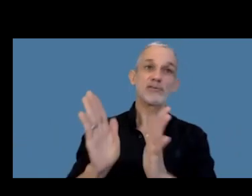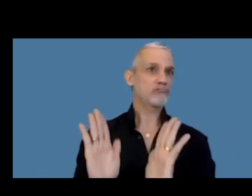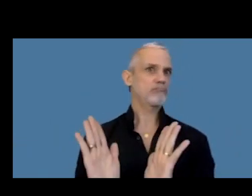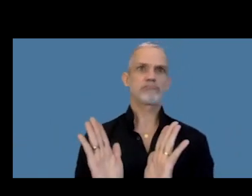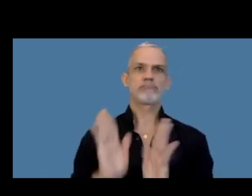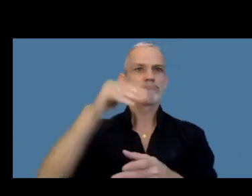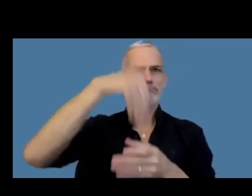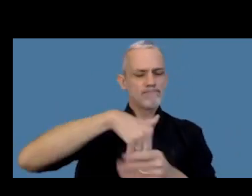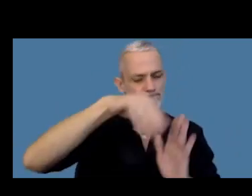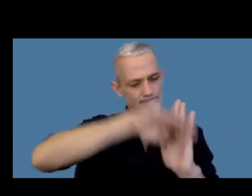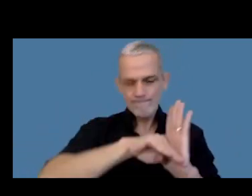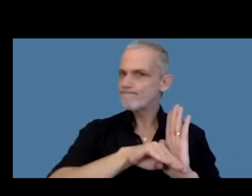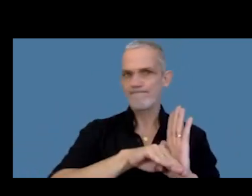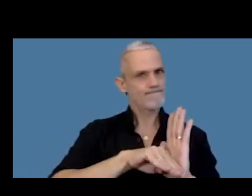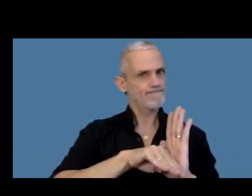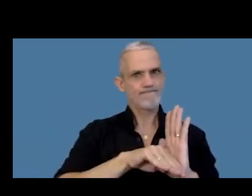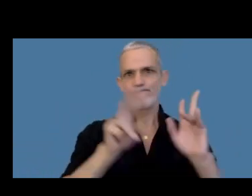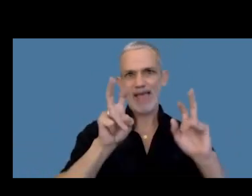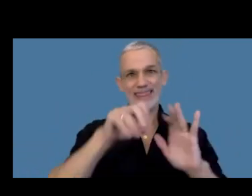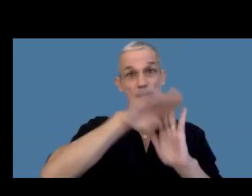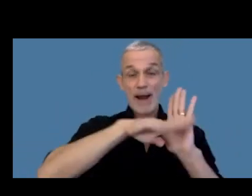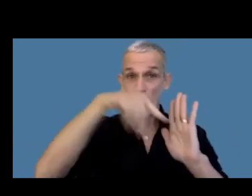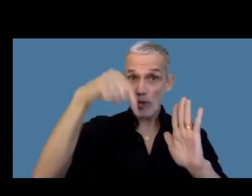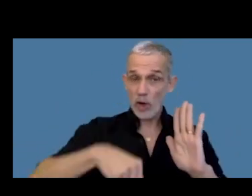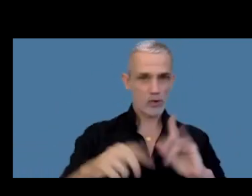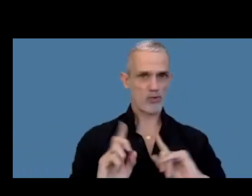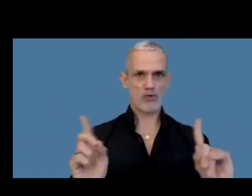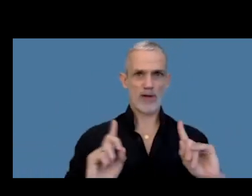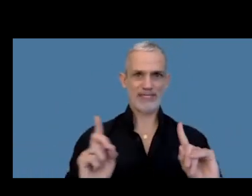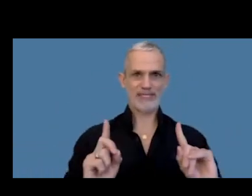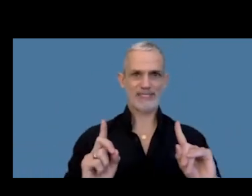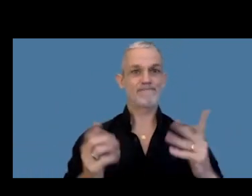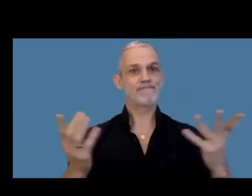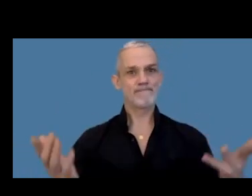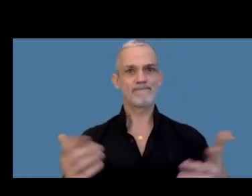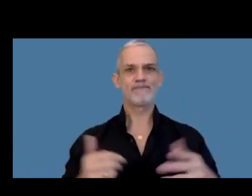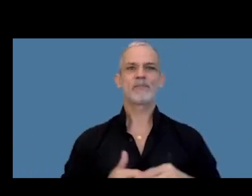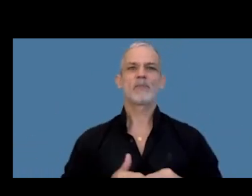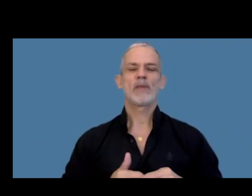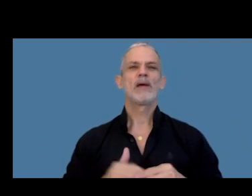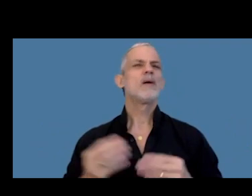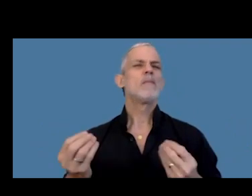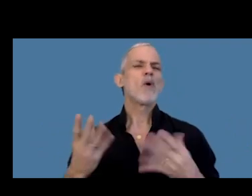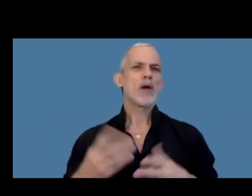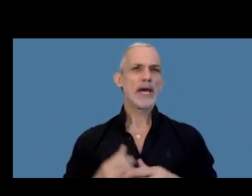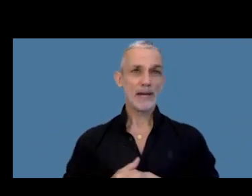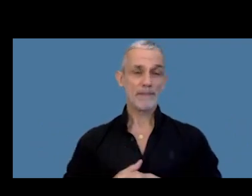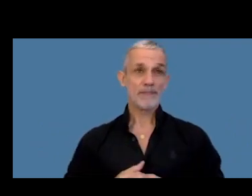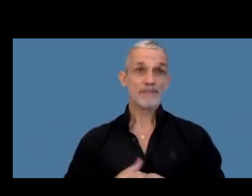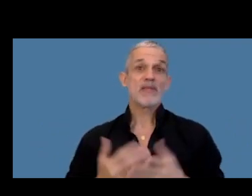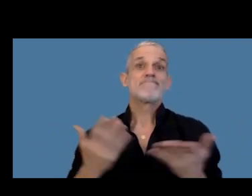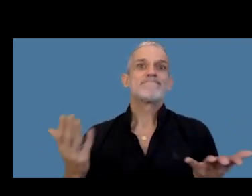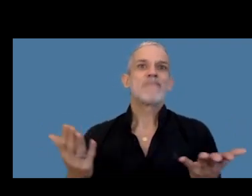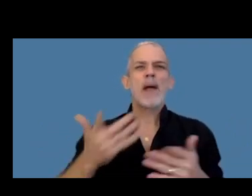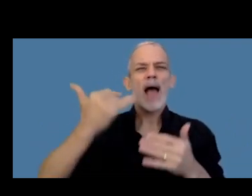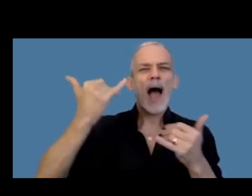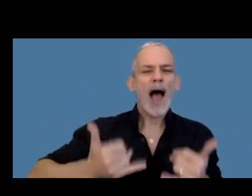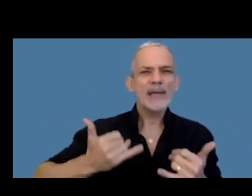están incluidas en el tema que vamos a estudiar en el día de hoy. ¿Sí? ¿Por qué? Porque para que